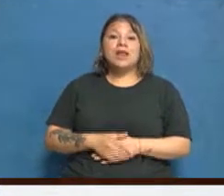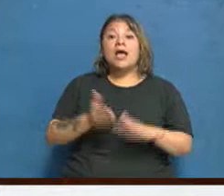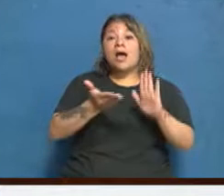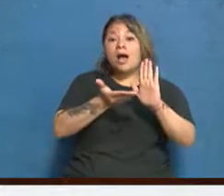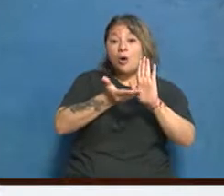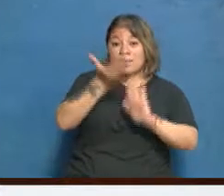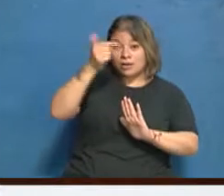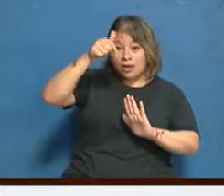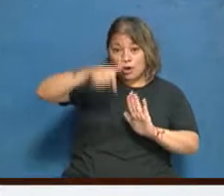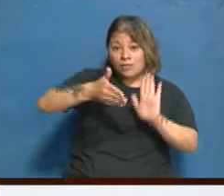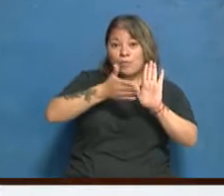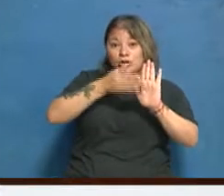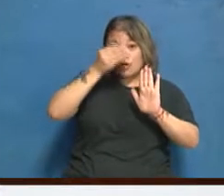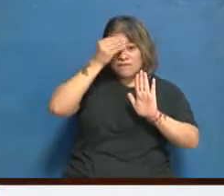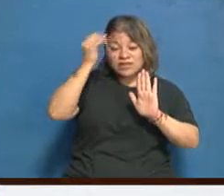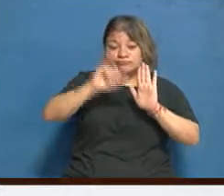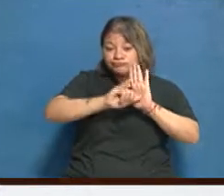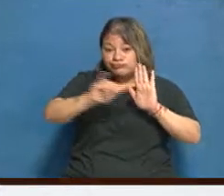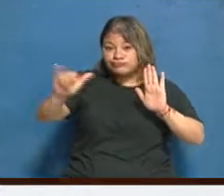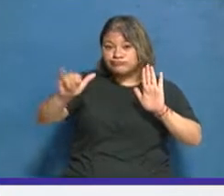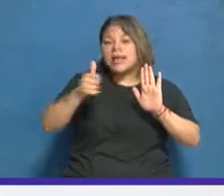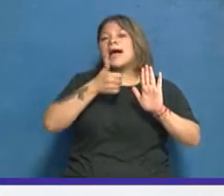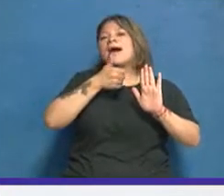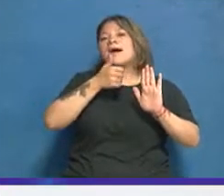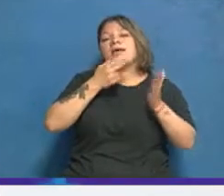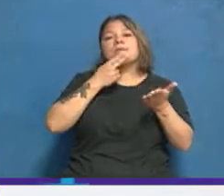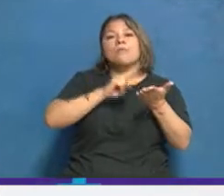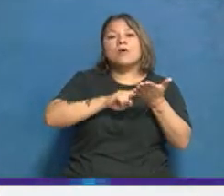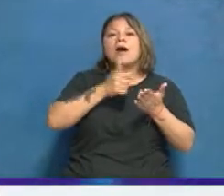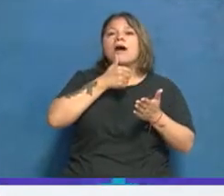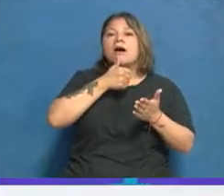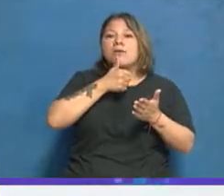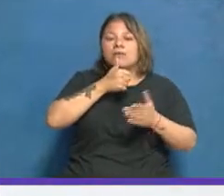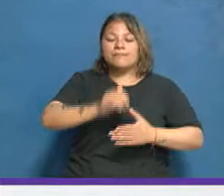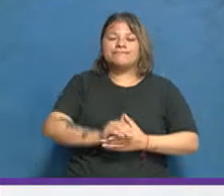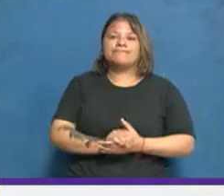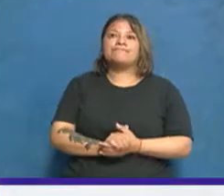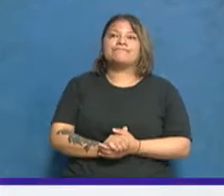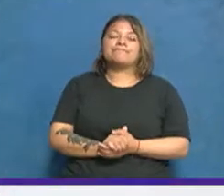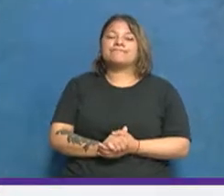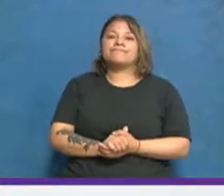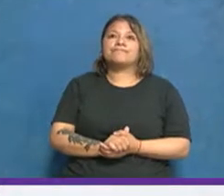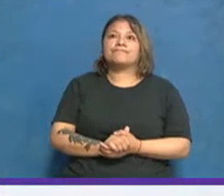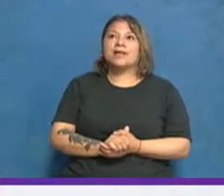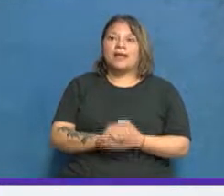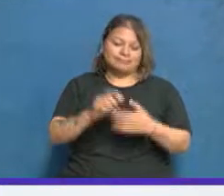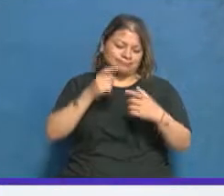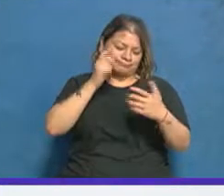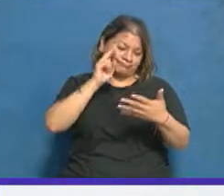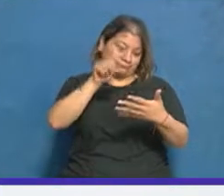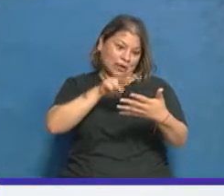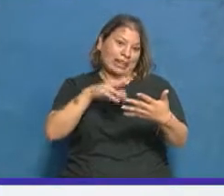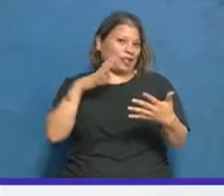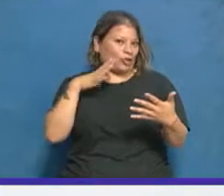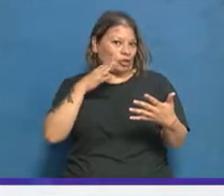aumentos que se ha publicado en el día de hoy, es el del agua. Y aquí nos vamos a ir apoyando en los machetes, lo